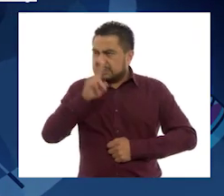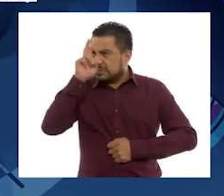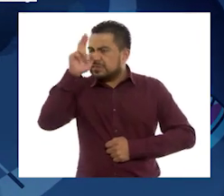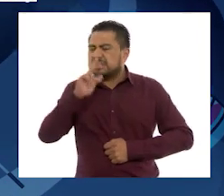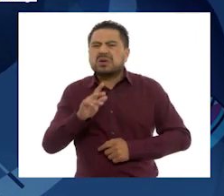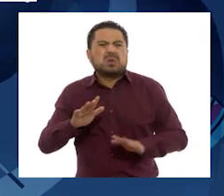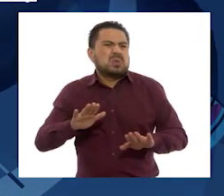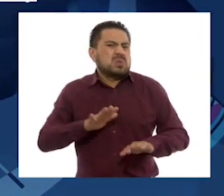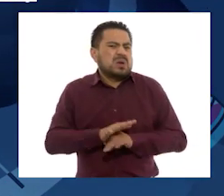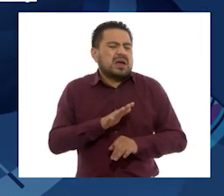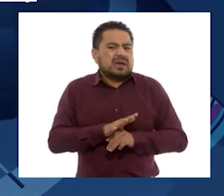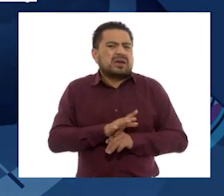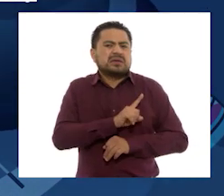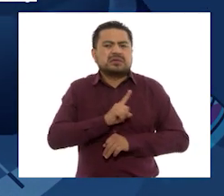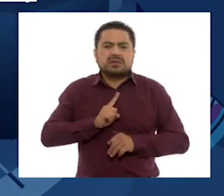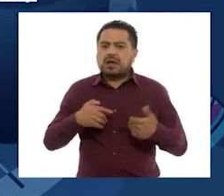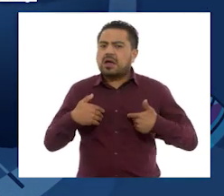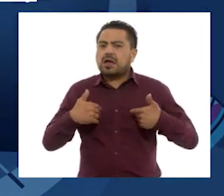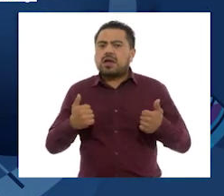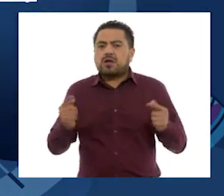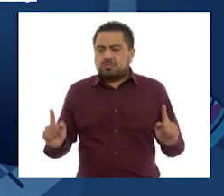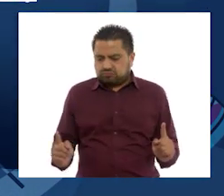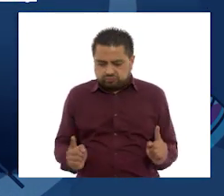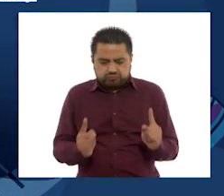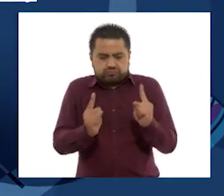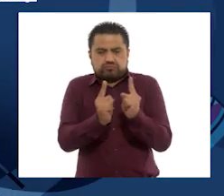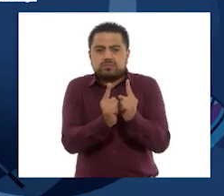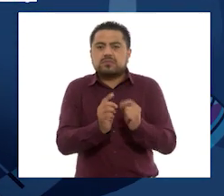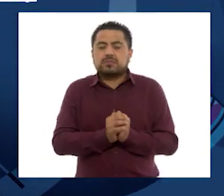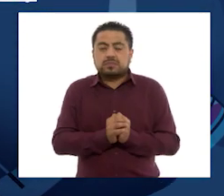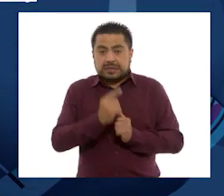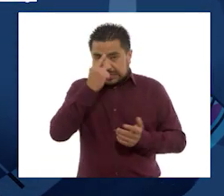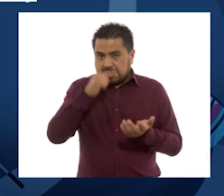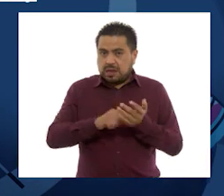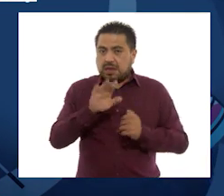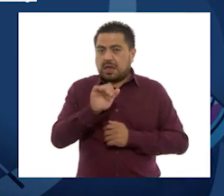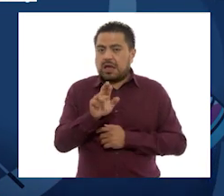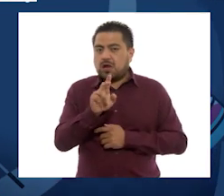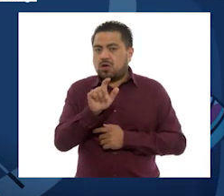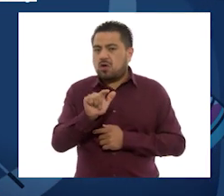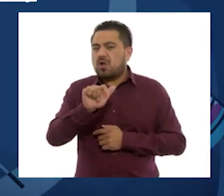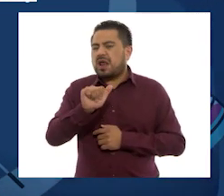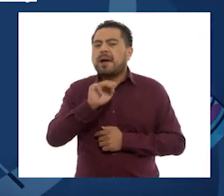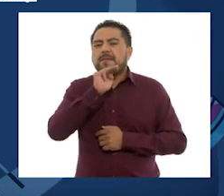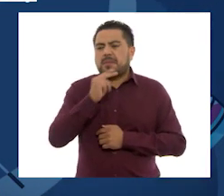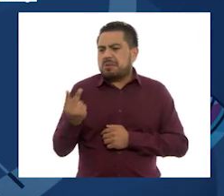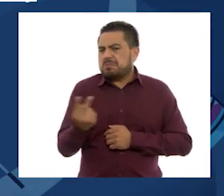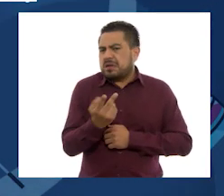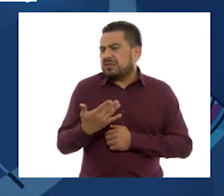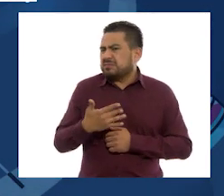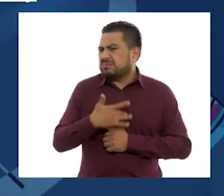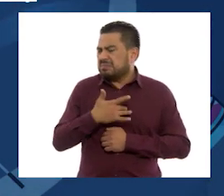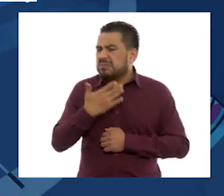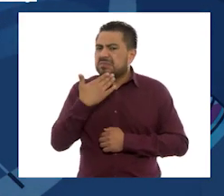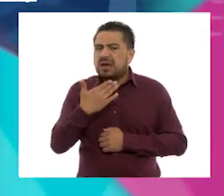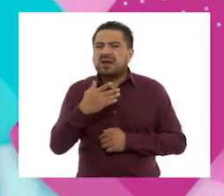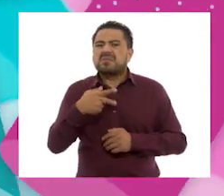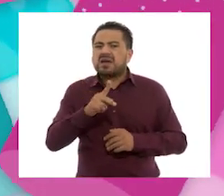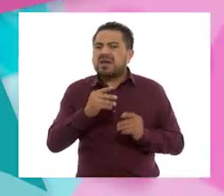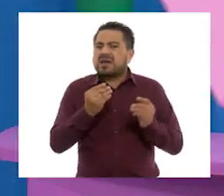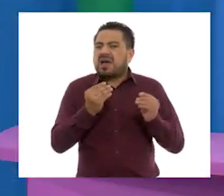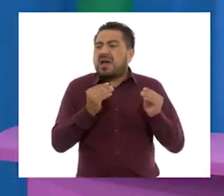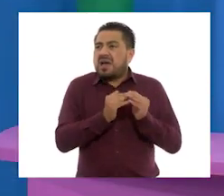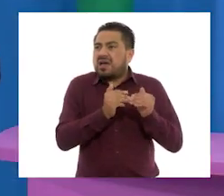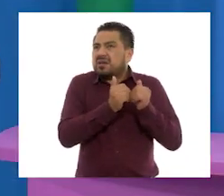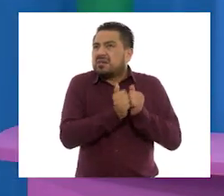muestren sensibilidad y comprensión mutua. Yo creo que Carola y su mamá se llevan muy bien, pero tanto tiempo en casa sin